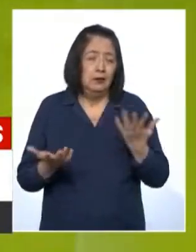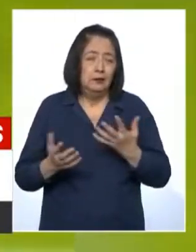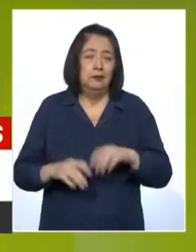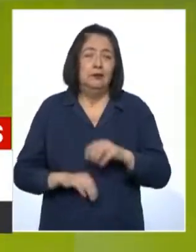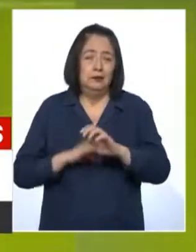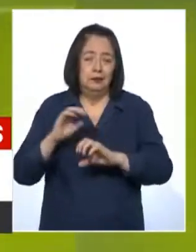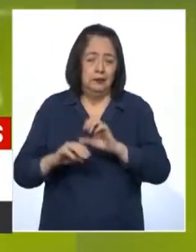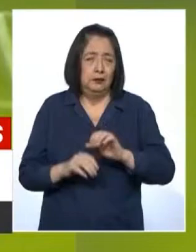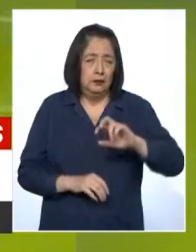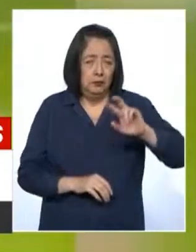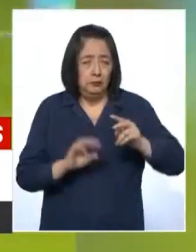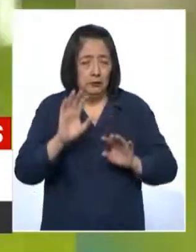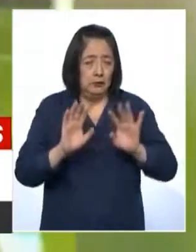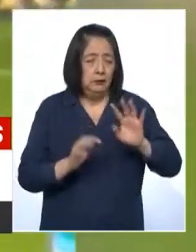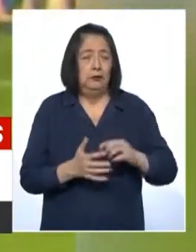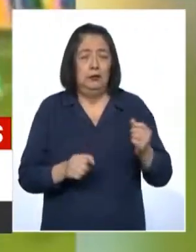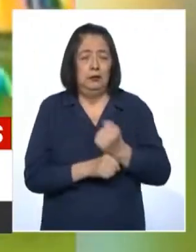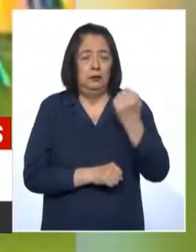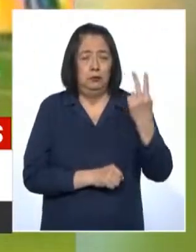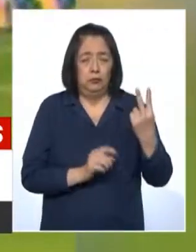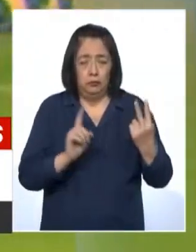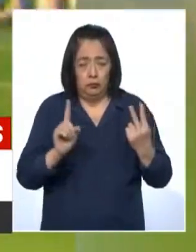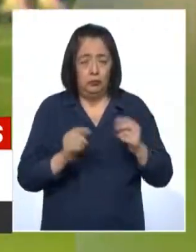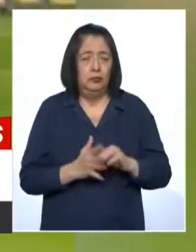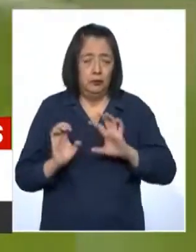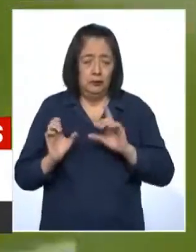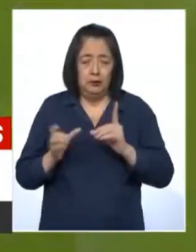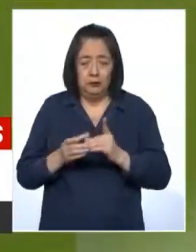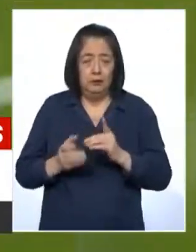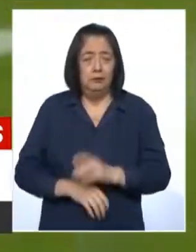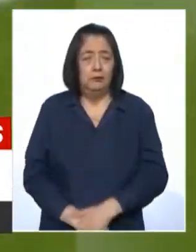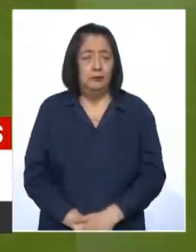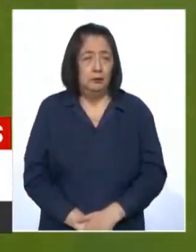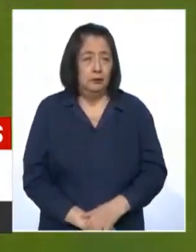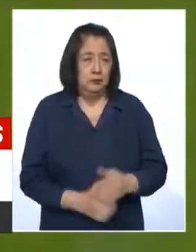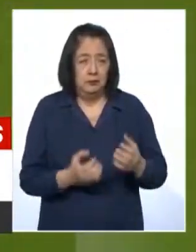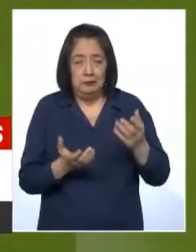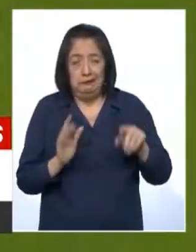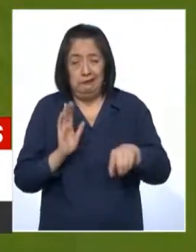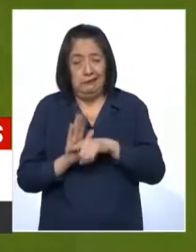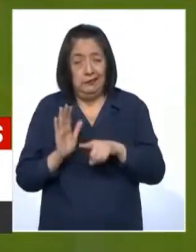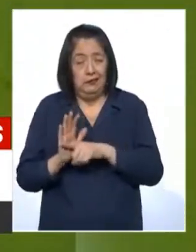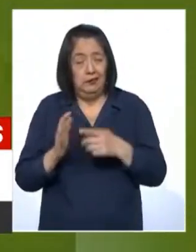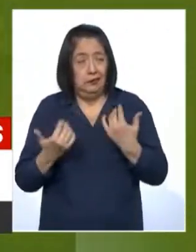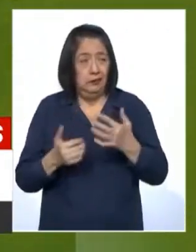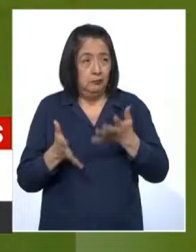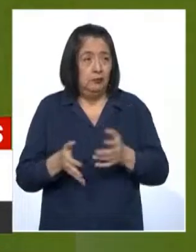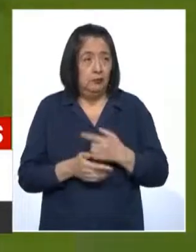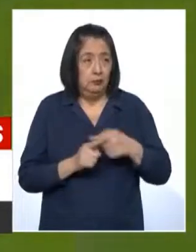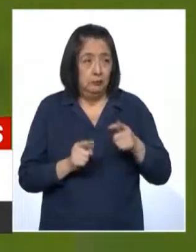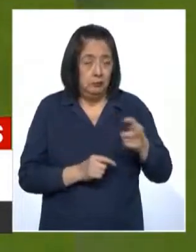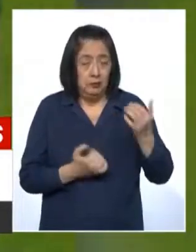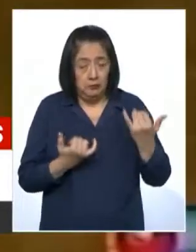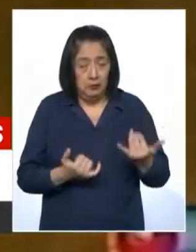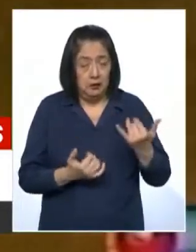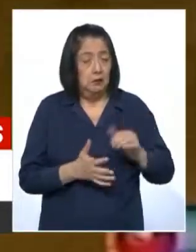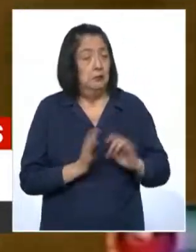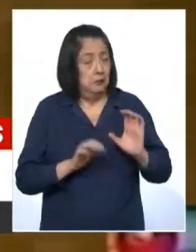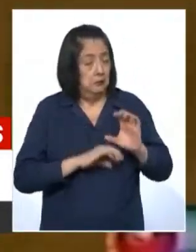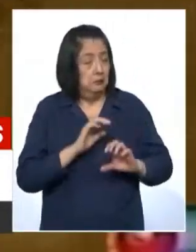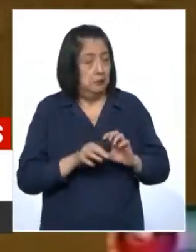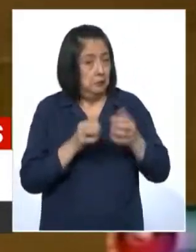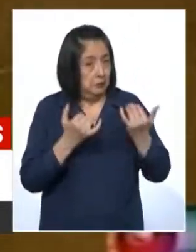en donde también lo venció por 2-1 en el Nacional. El saldo es negativo, pero el presente de Thiago y sus dirigidos es el